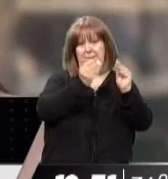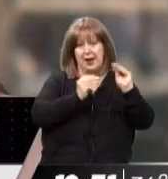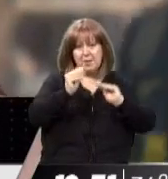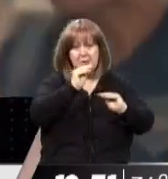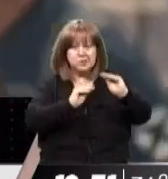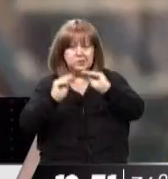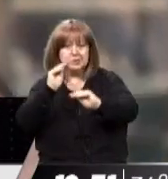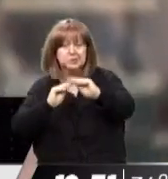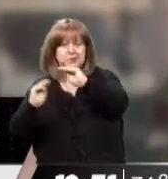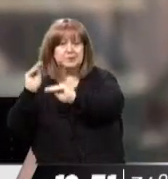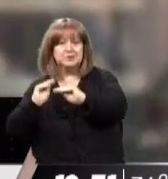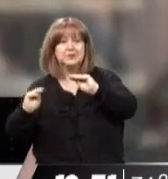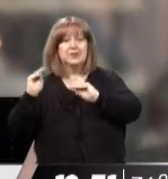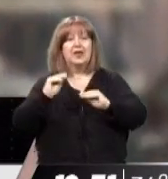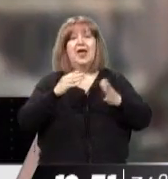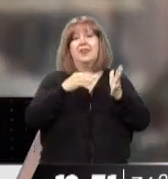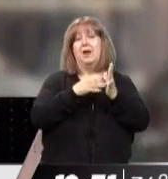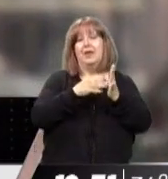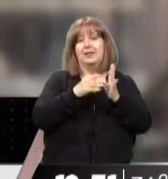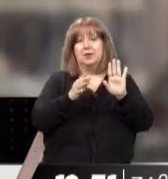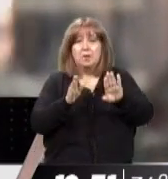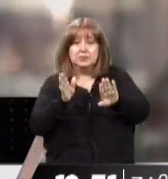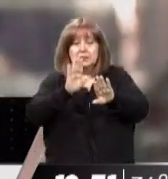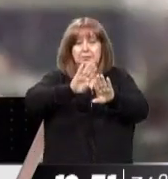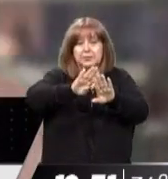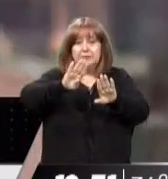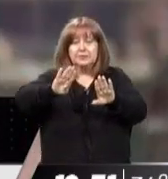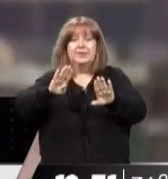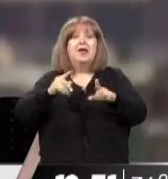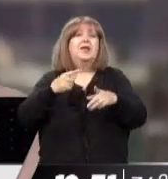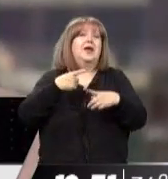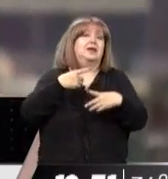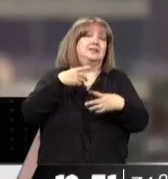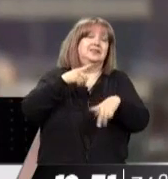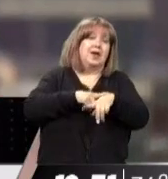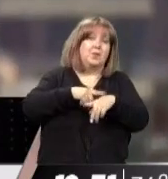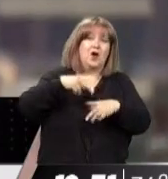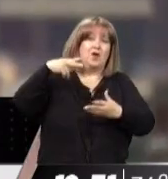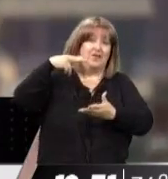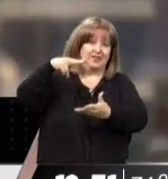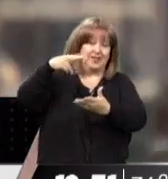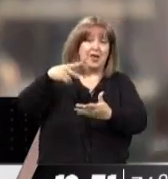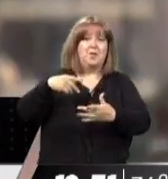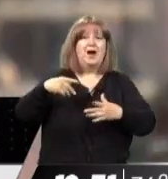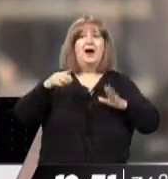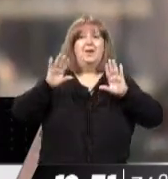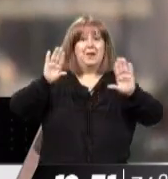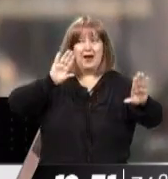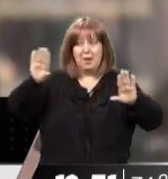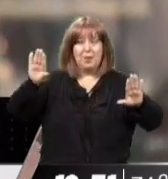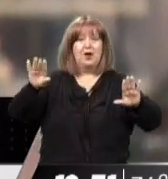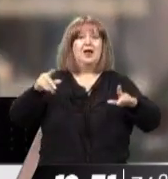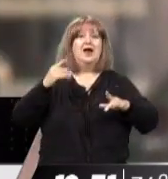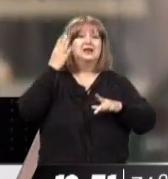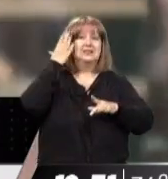ir componiendo una a otra en las distintas piezas a lo largo de todo lo que es Vendimia, ¿no? En las vías públicas, en todo lo que son